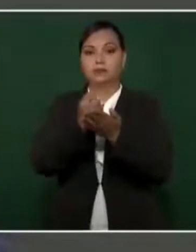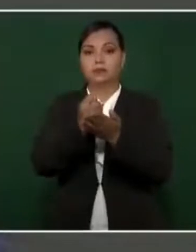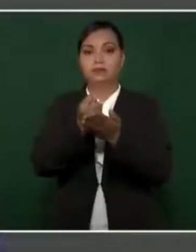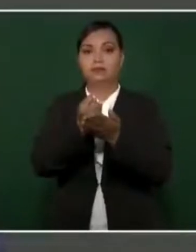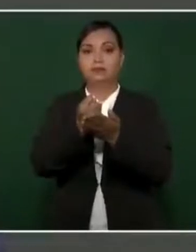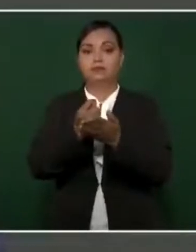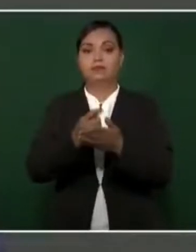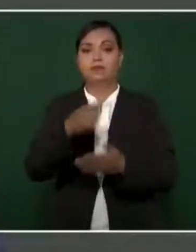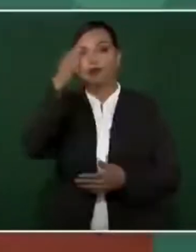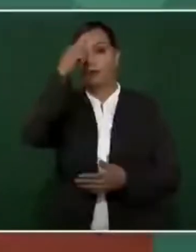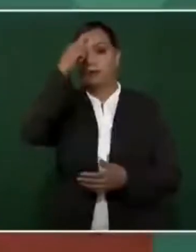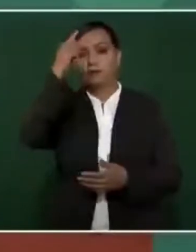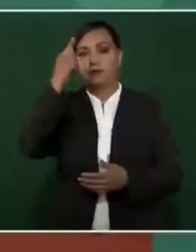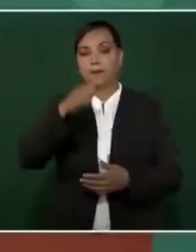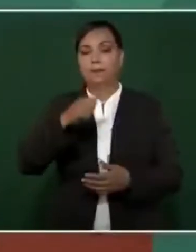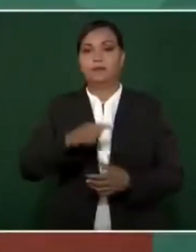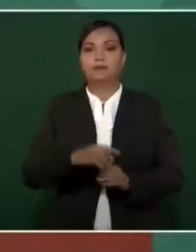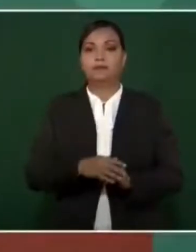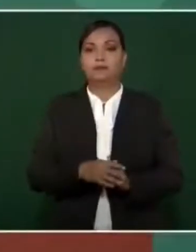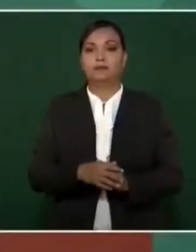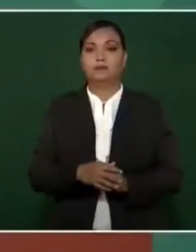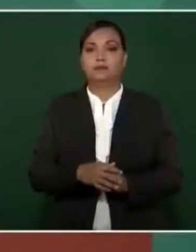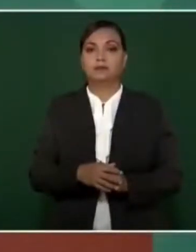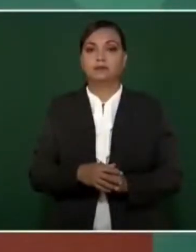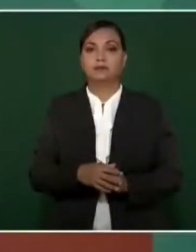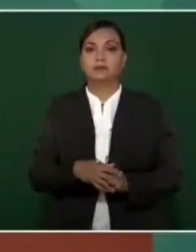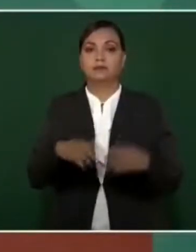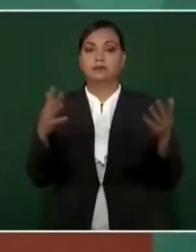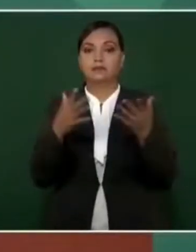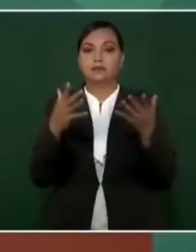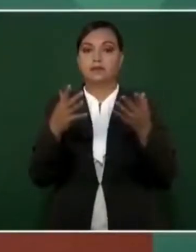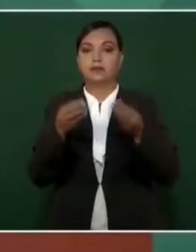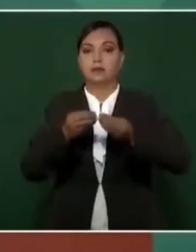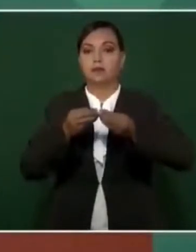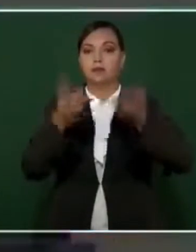para ser muy claros